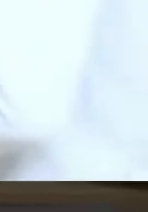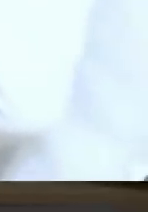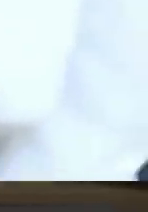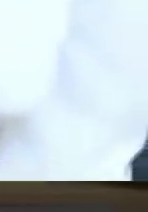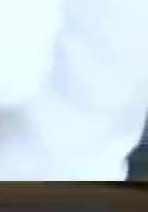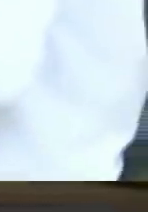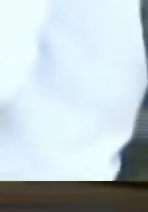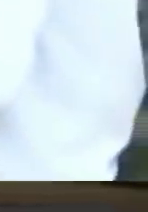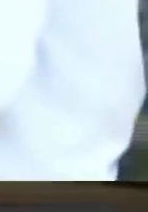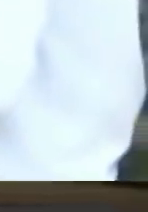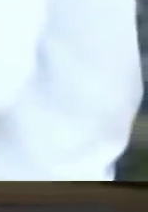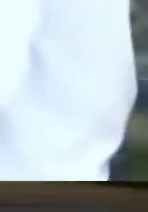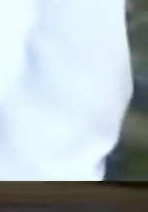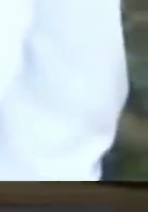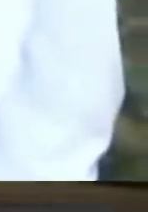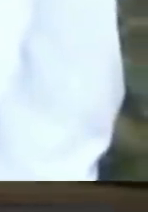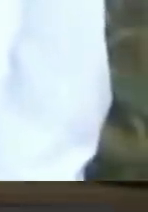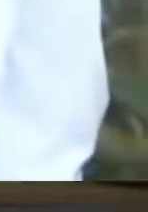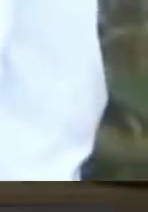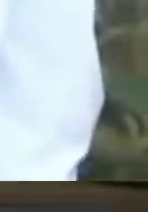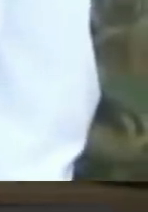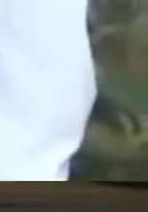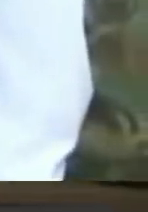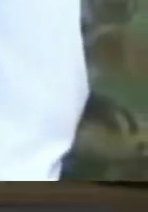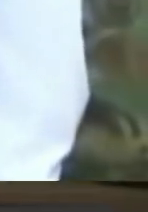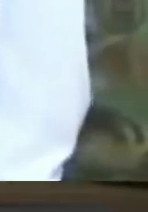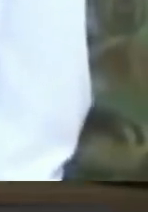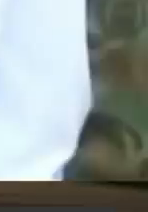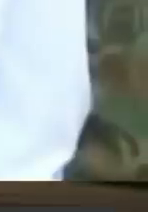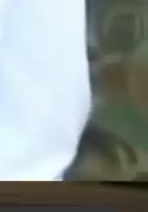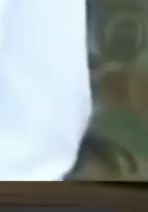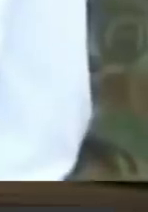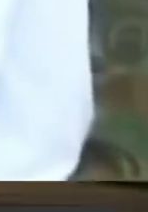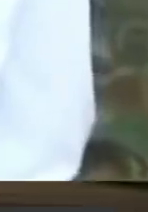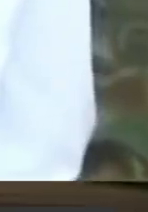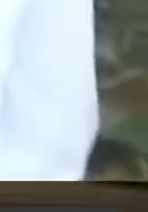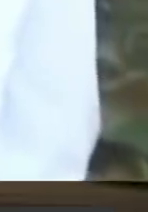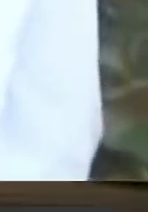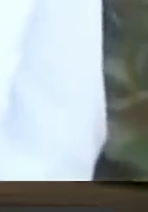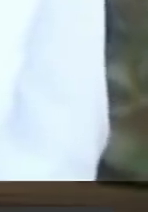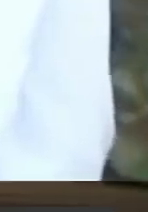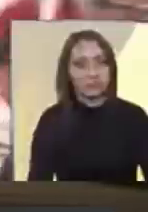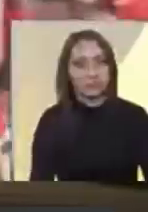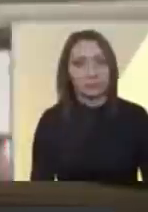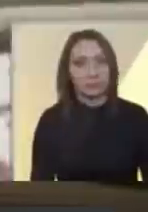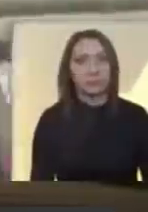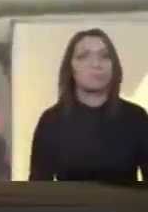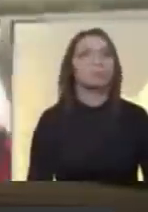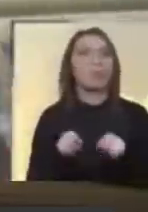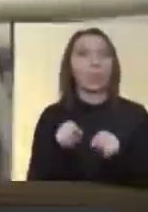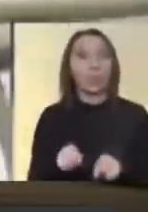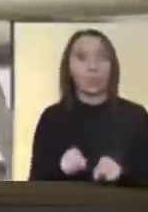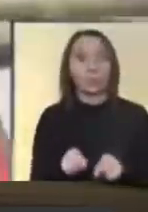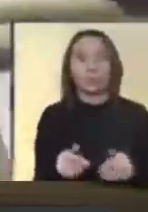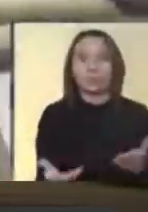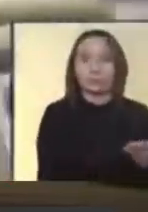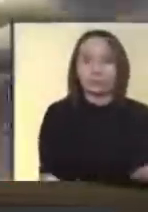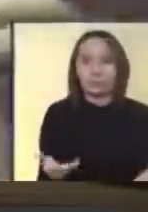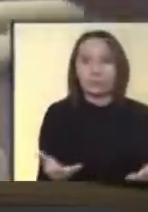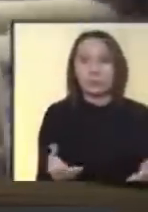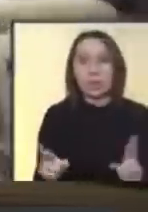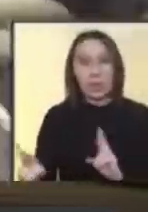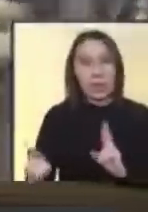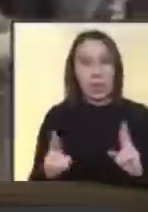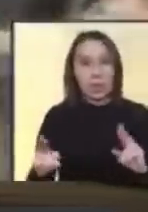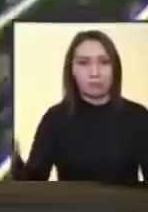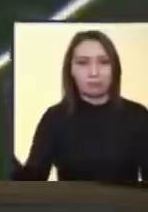6.377 test por millón de habitantes. Cantidad que equivalente a unas 25.000 pruebas diarias. En comparación, el